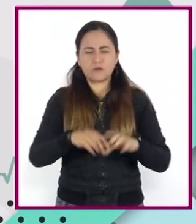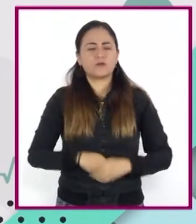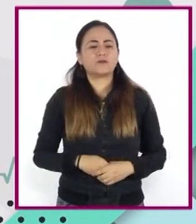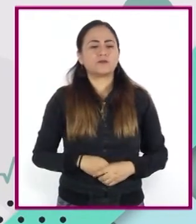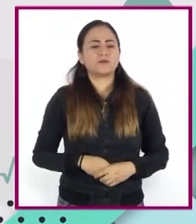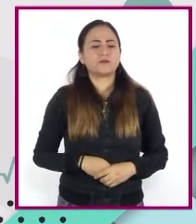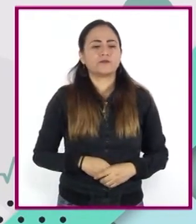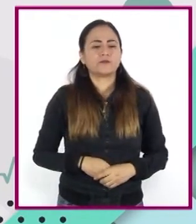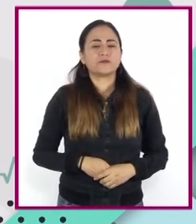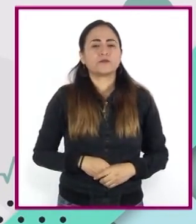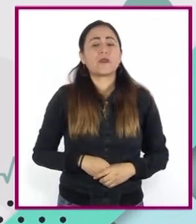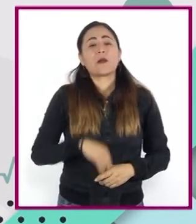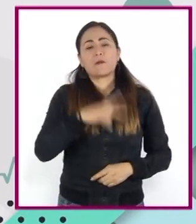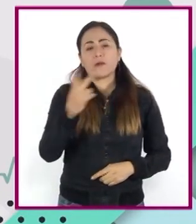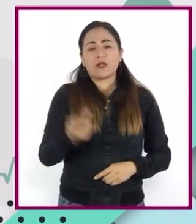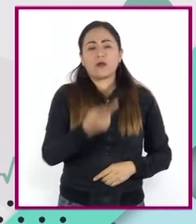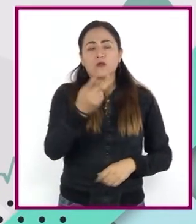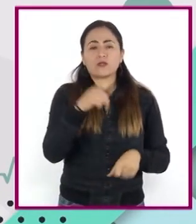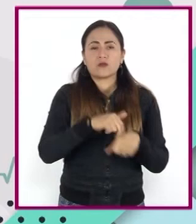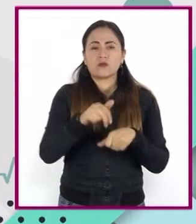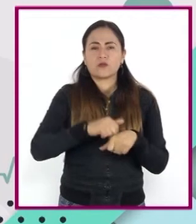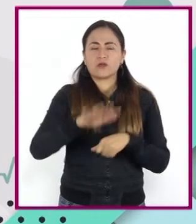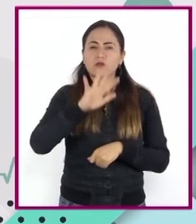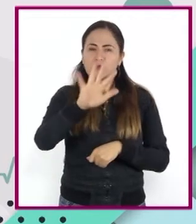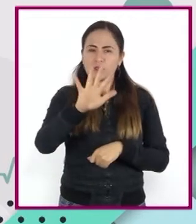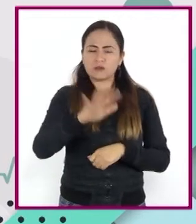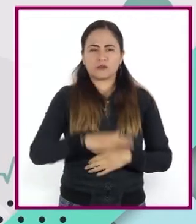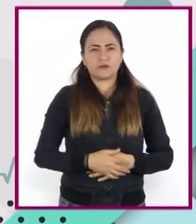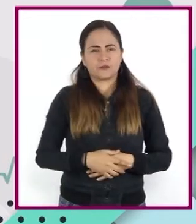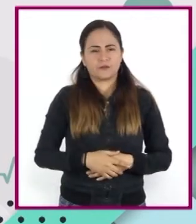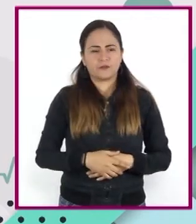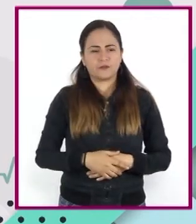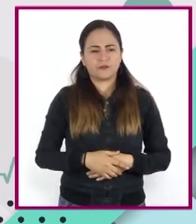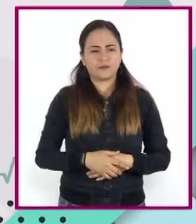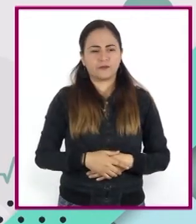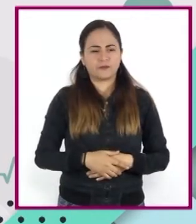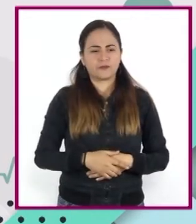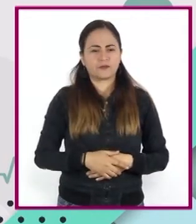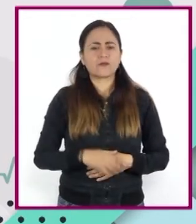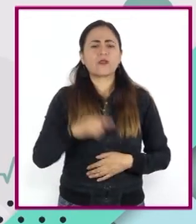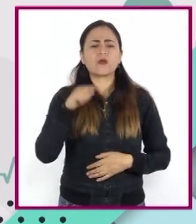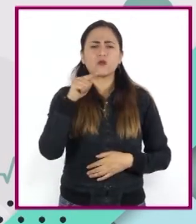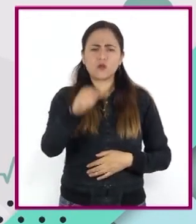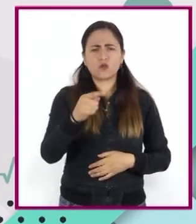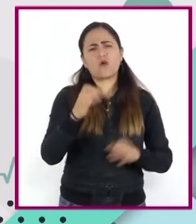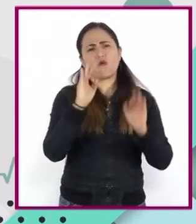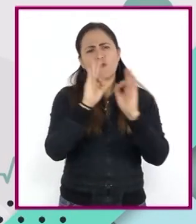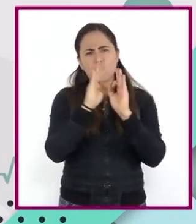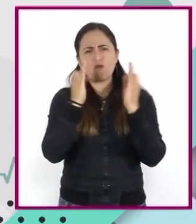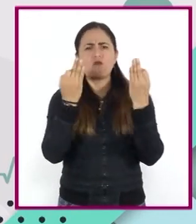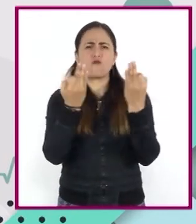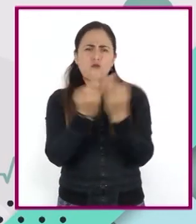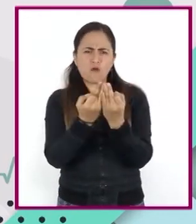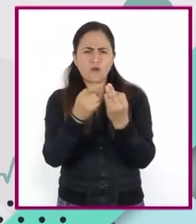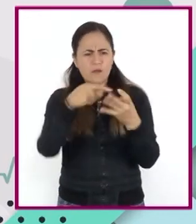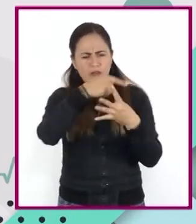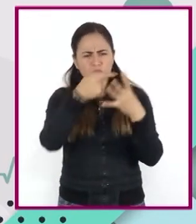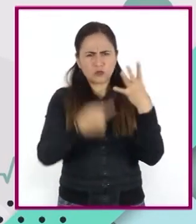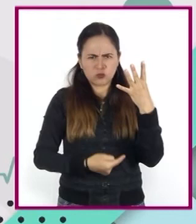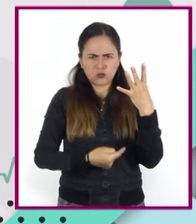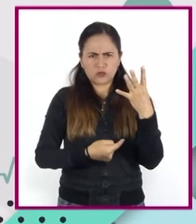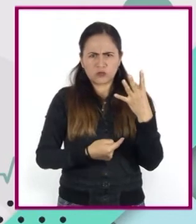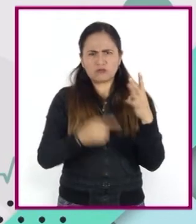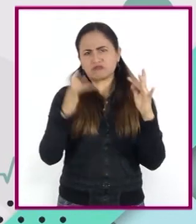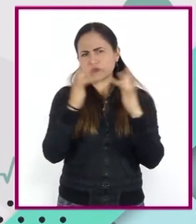Respecto a la pregunta número 5, que dice, ¿a través de cuál de los siguientes medios estás en comunicación con